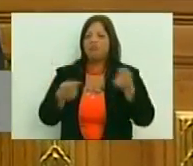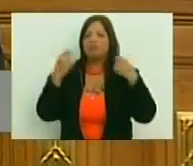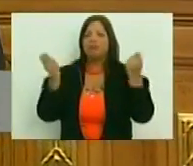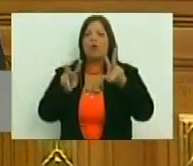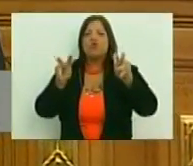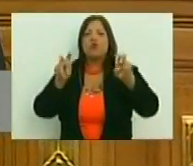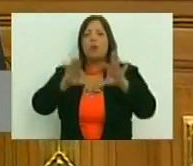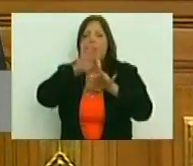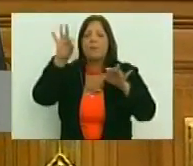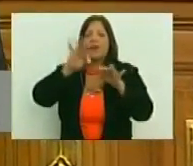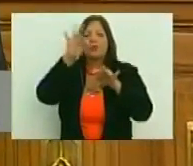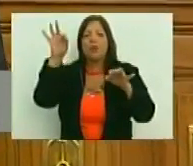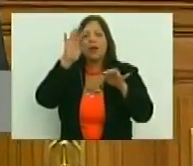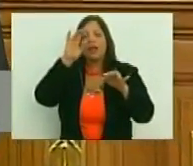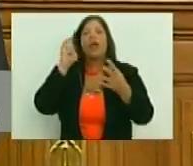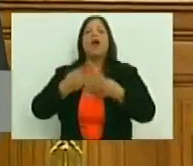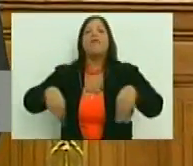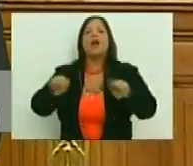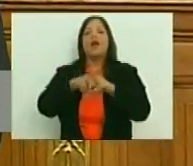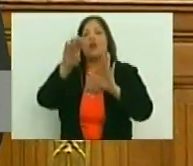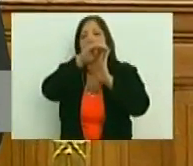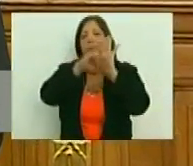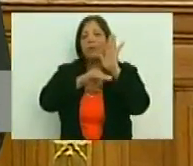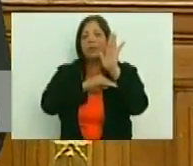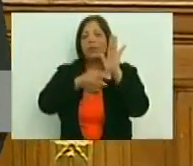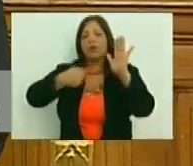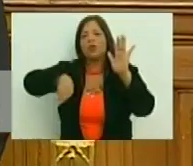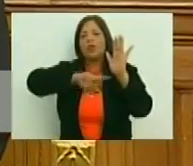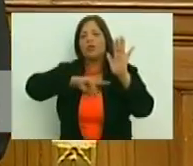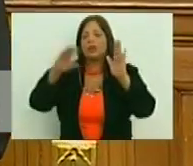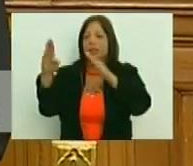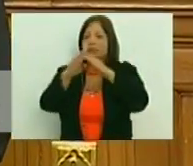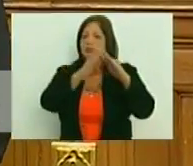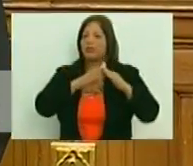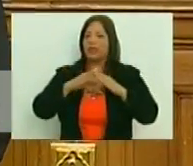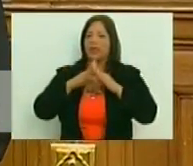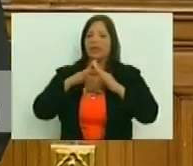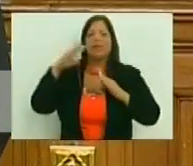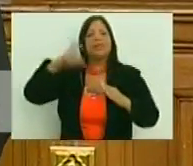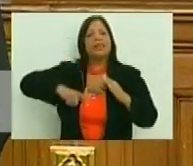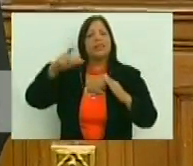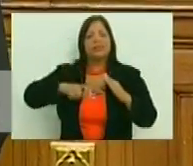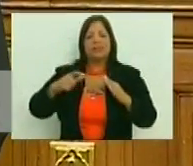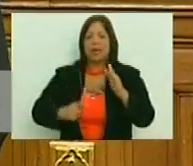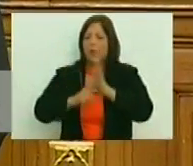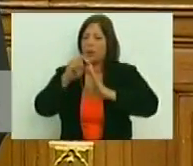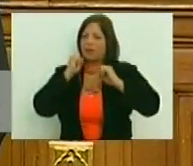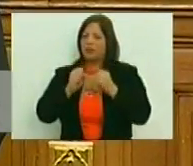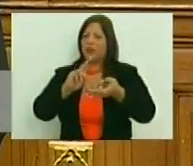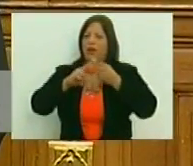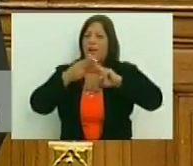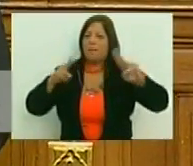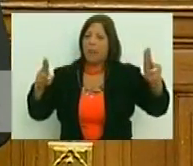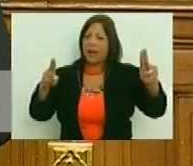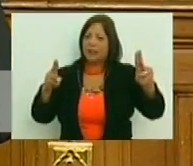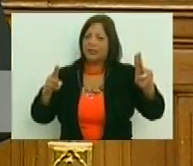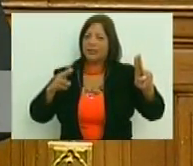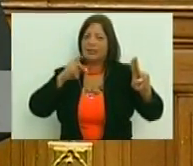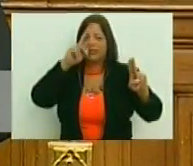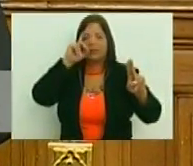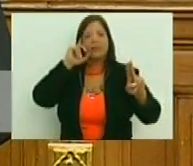nuevas espiritualidades, valores y principios de nuestra sociedad, necesarios para asegurar la paz, reivindicar el